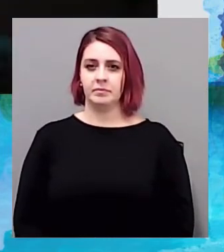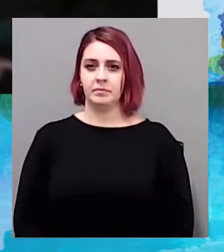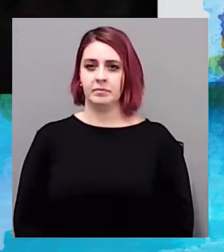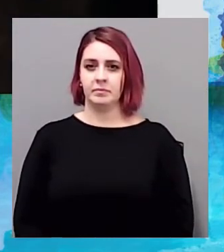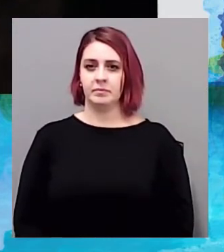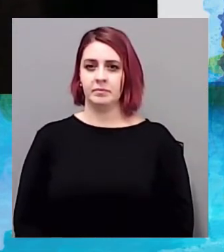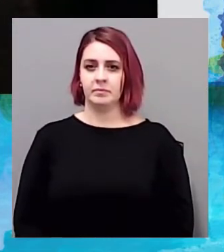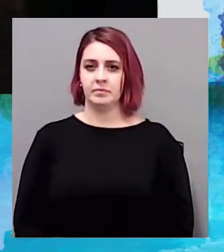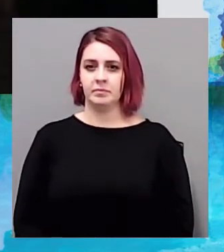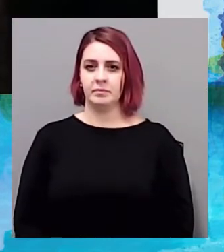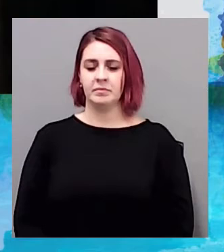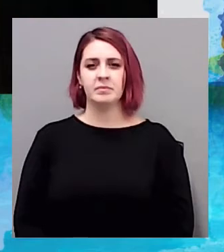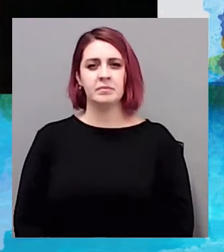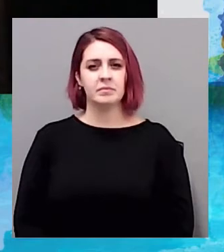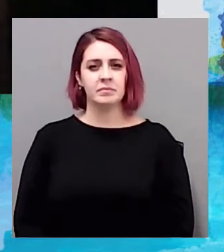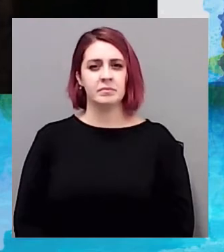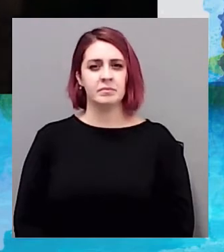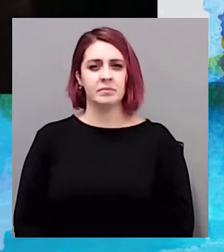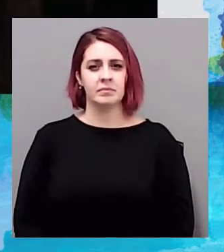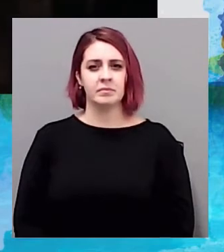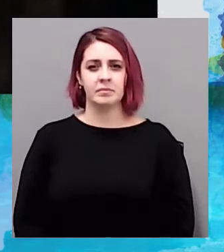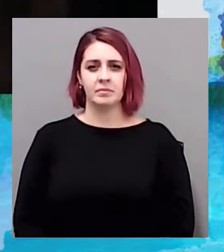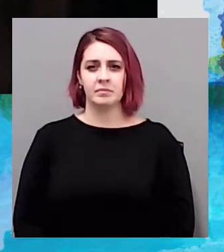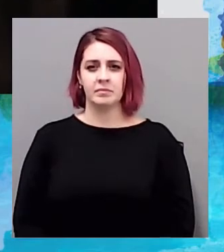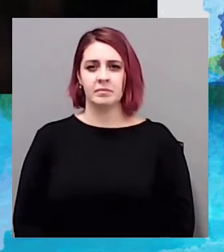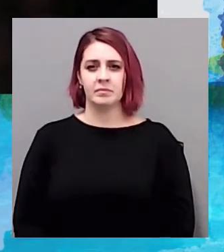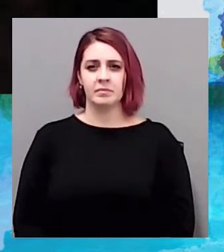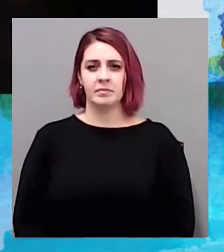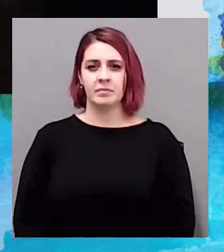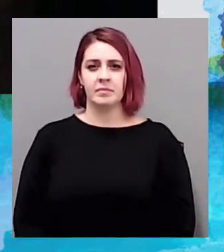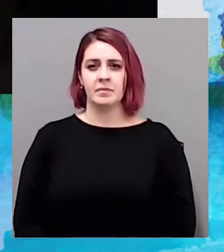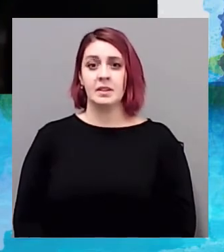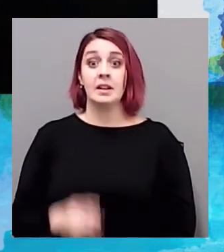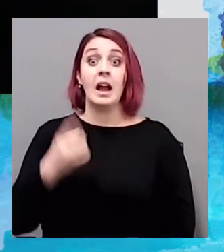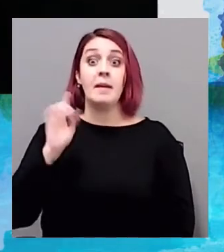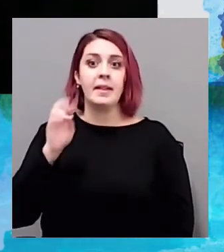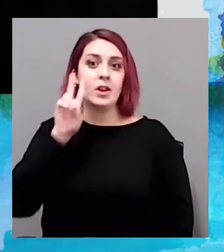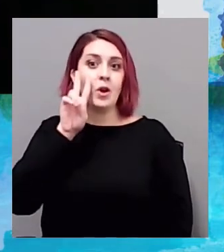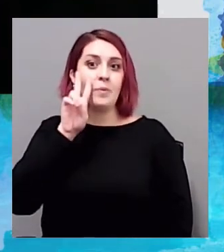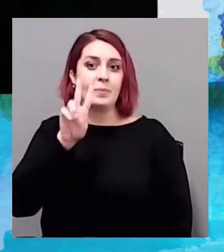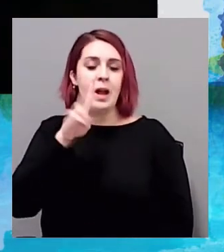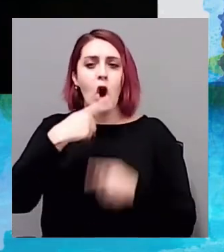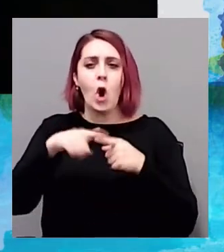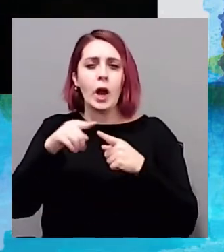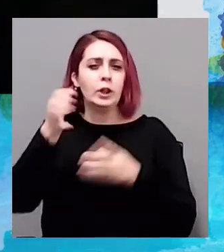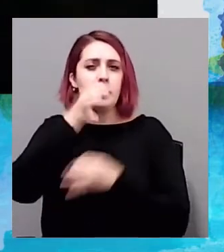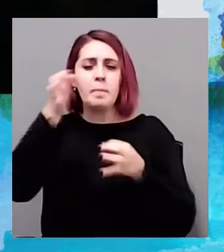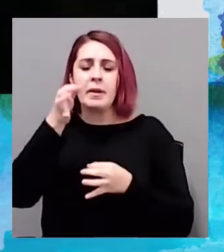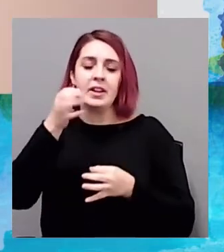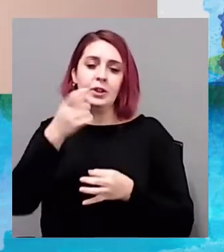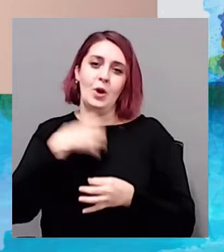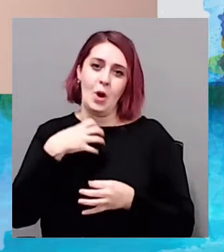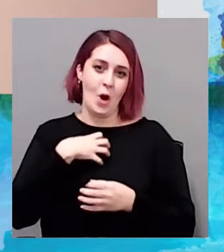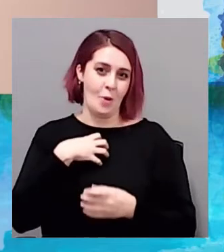Con esta distancia nosotros, los poquitos que podemos ver, tampoco podemos distinguir bien el objeto. Y las letras son muy pequeñas. Imposible, eso sí no soy